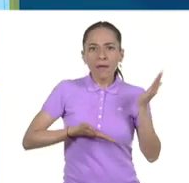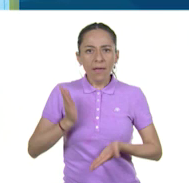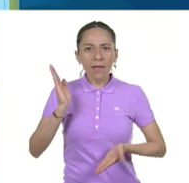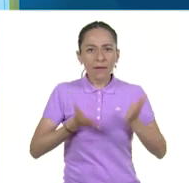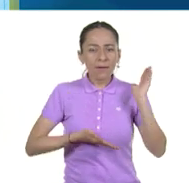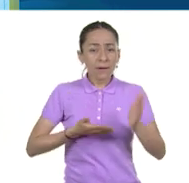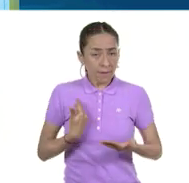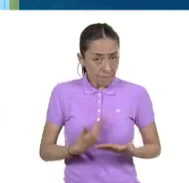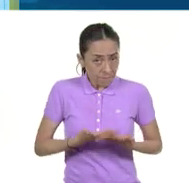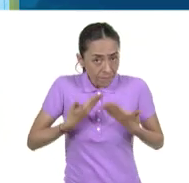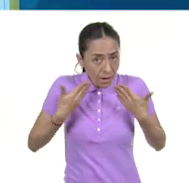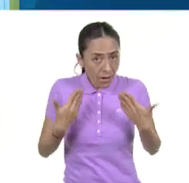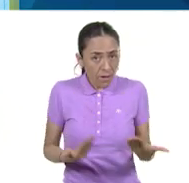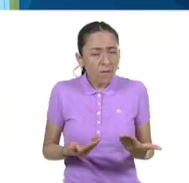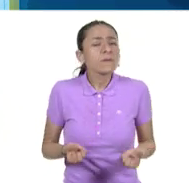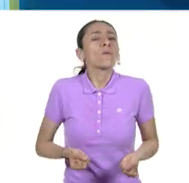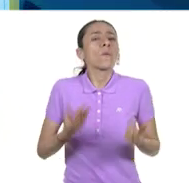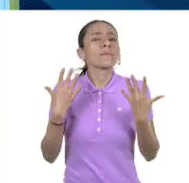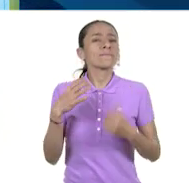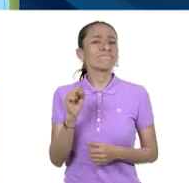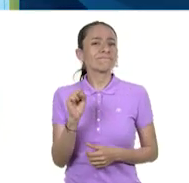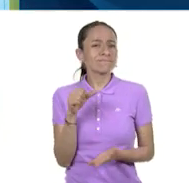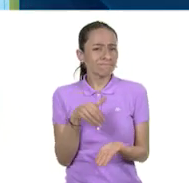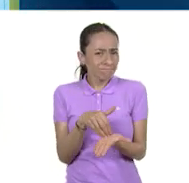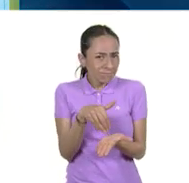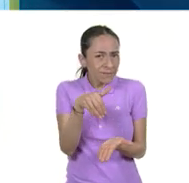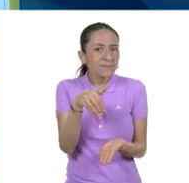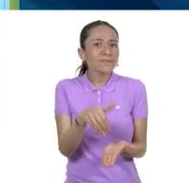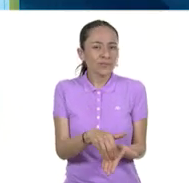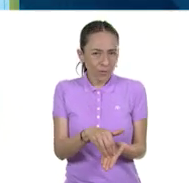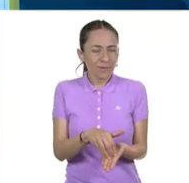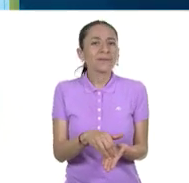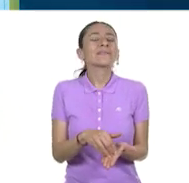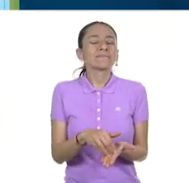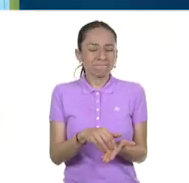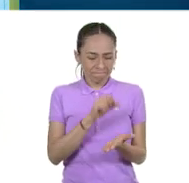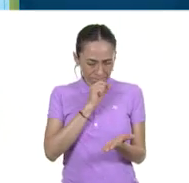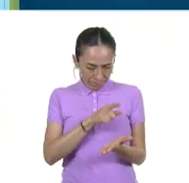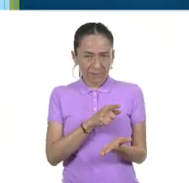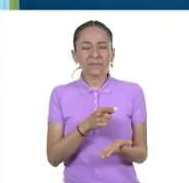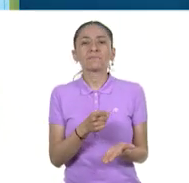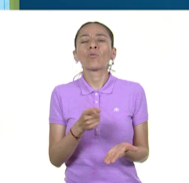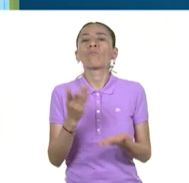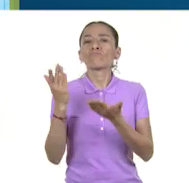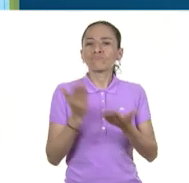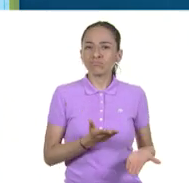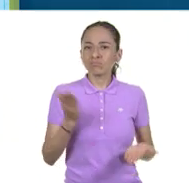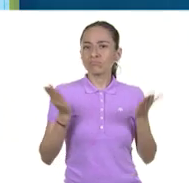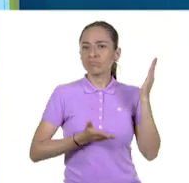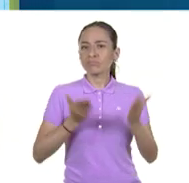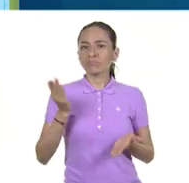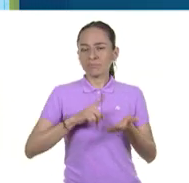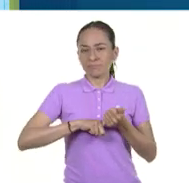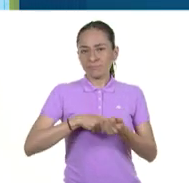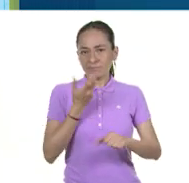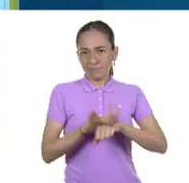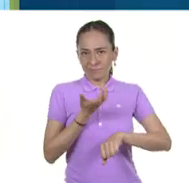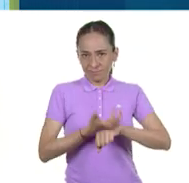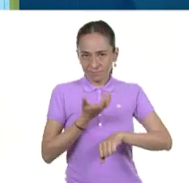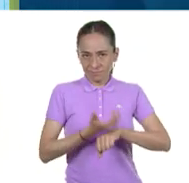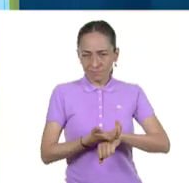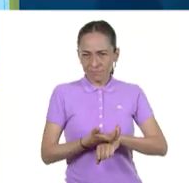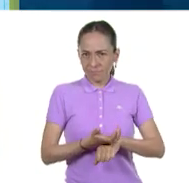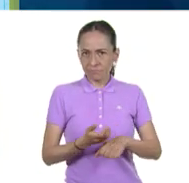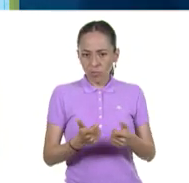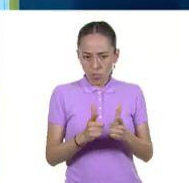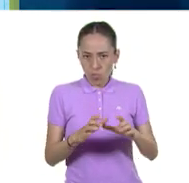hay casi 60 millones de inmigrantes que viven en los Estados Unidos. El grupo más numeroso es